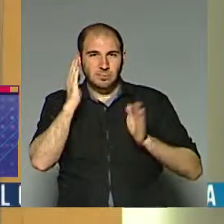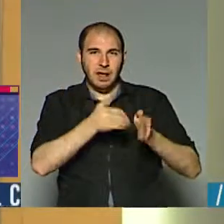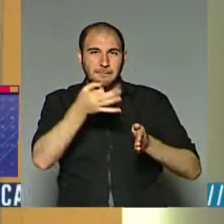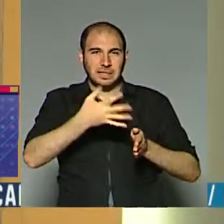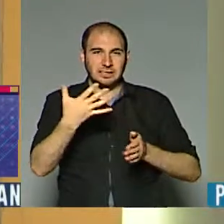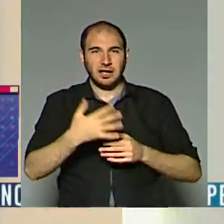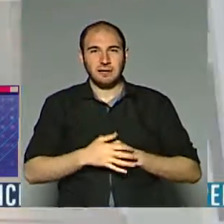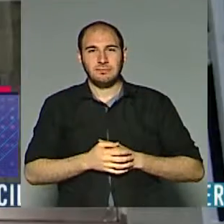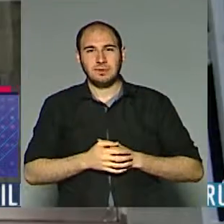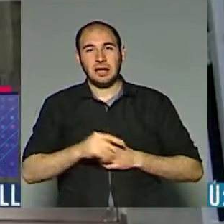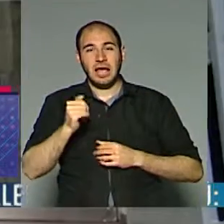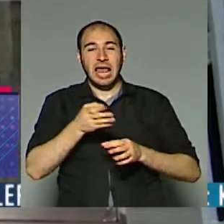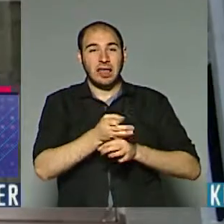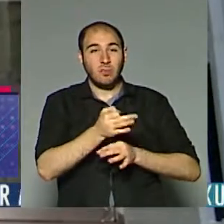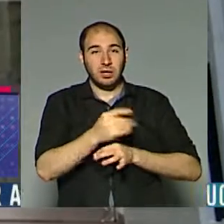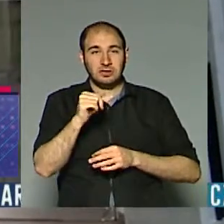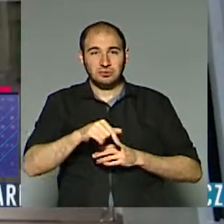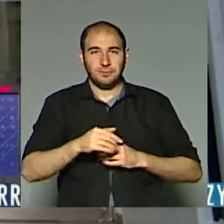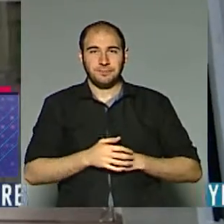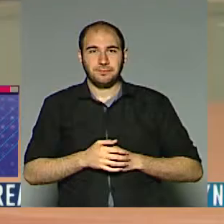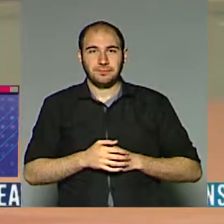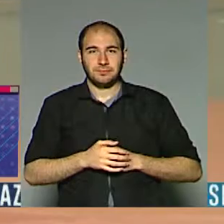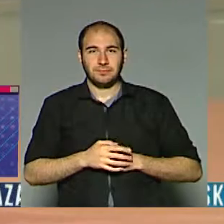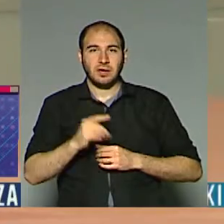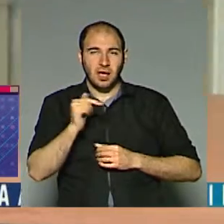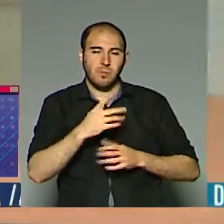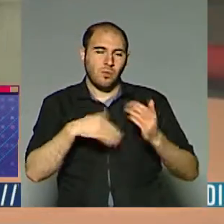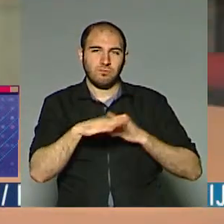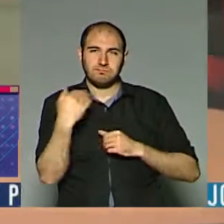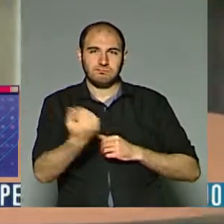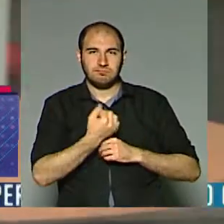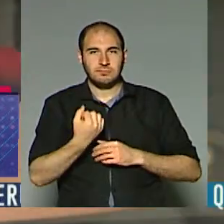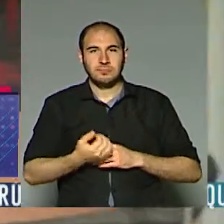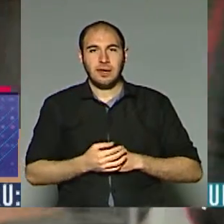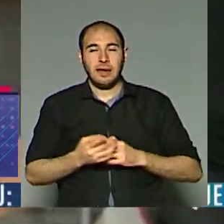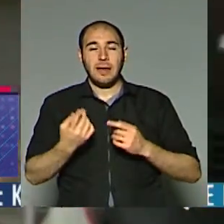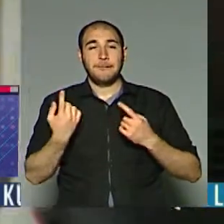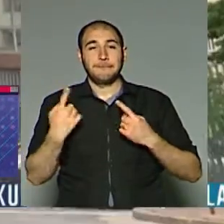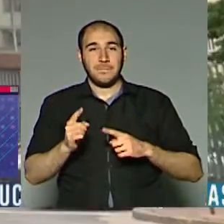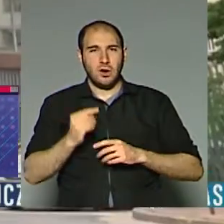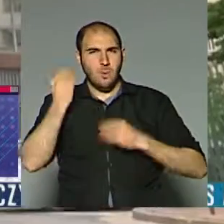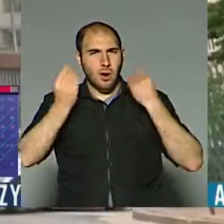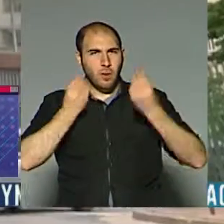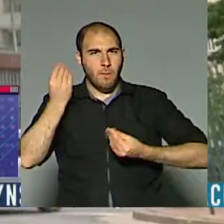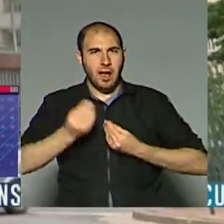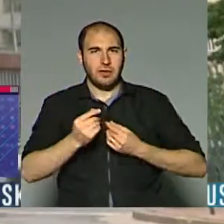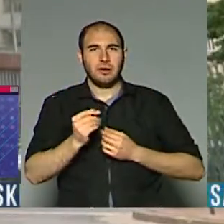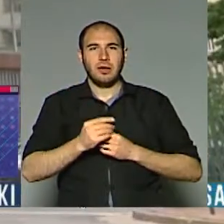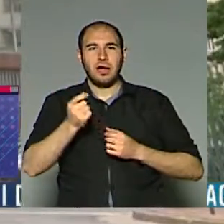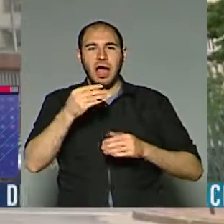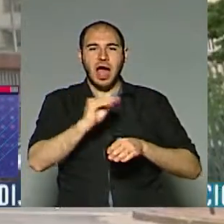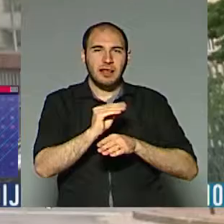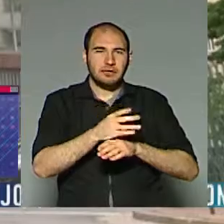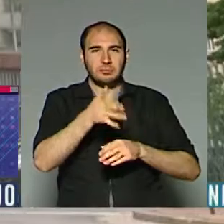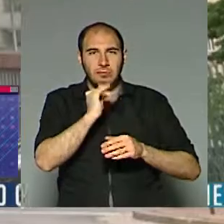estacional, es un mes donde la educación juega un rol fundamental, pero preocupa la suba de alimentos